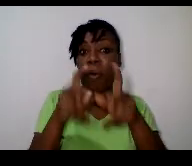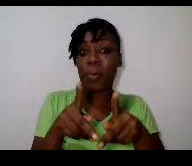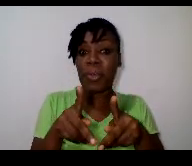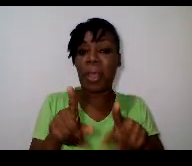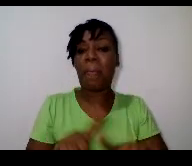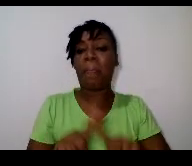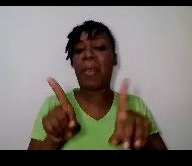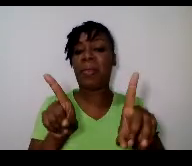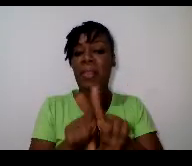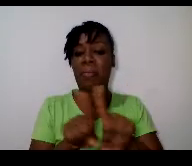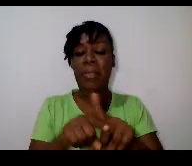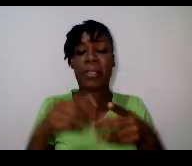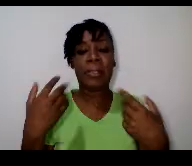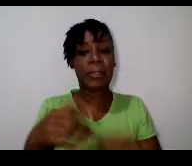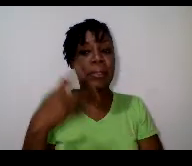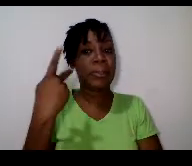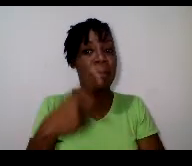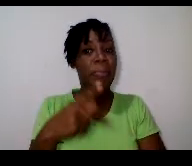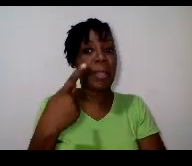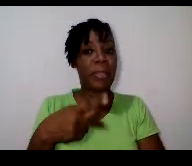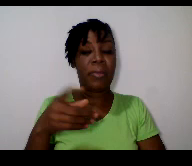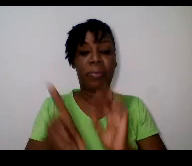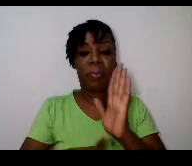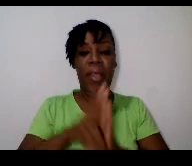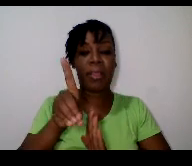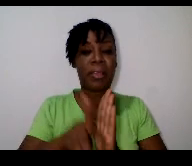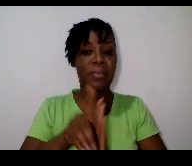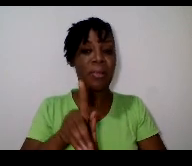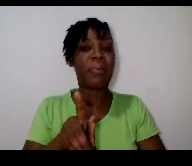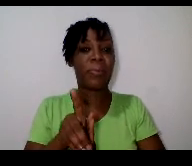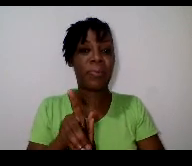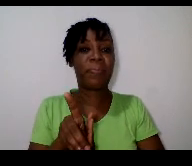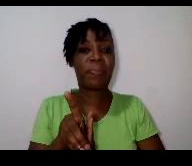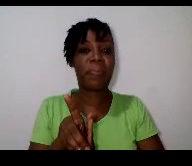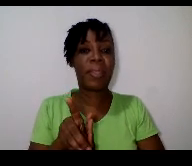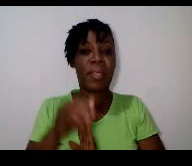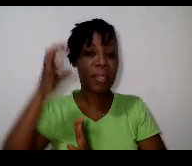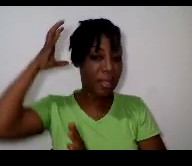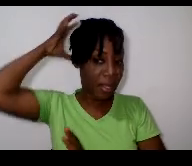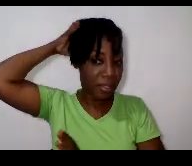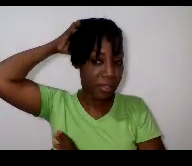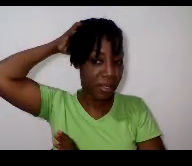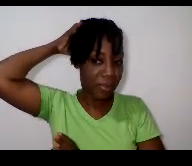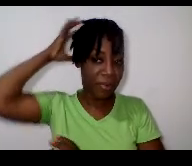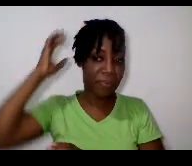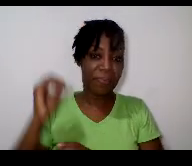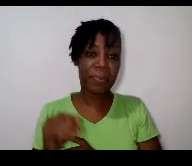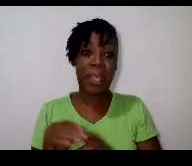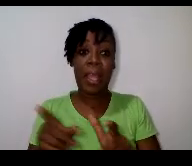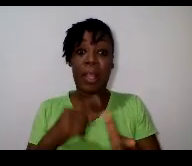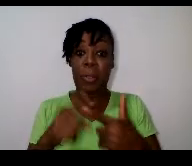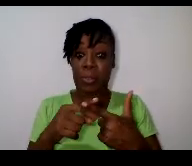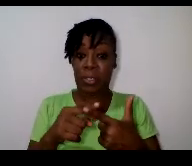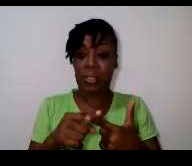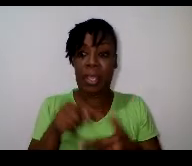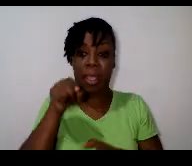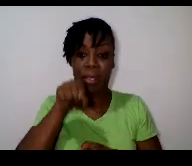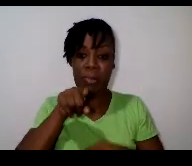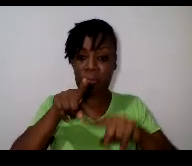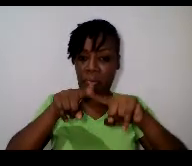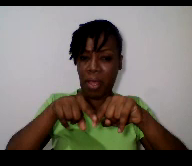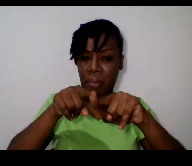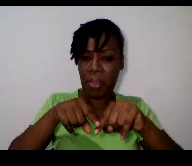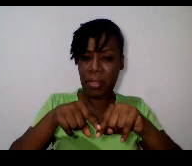gran peligro para el desarrollo del cerebro. Y entonces depende de todo lo que hagamos